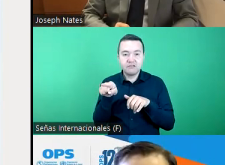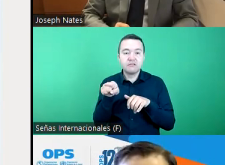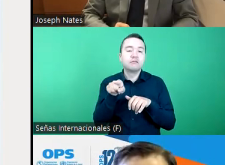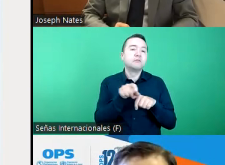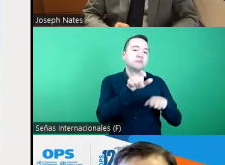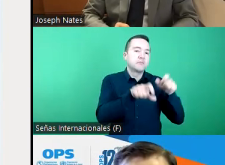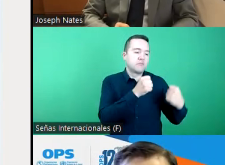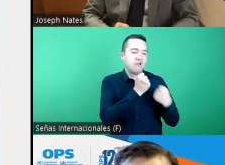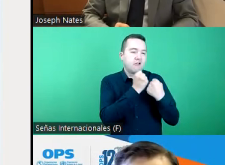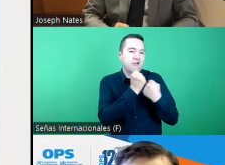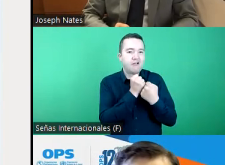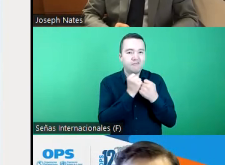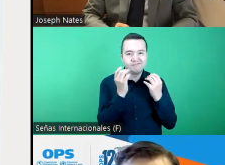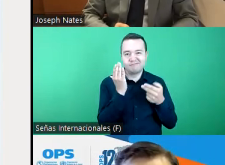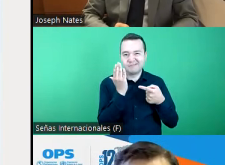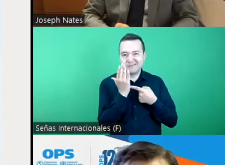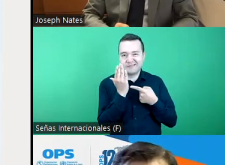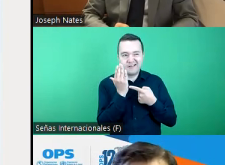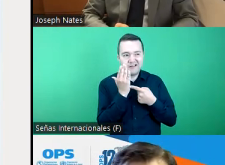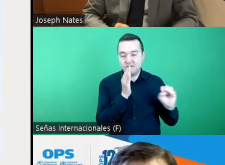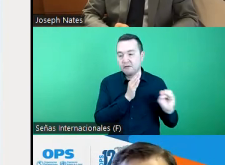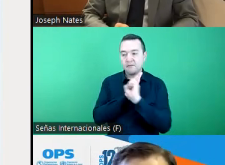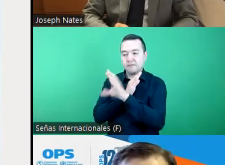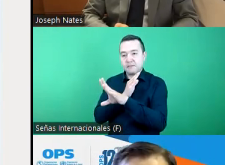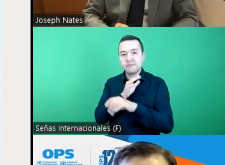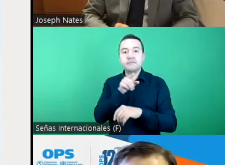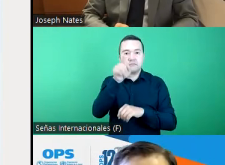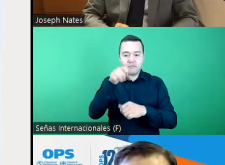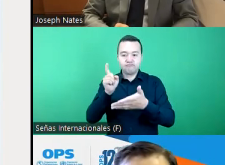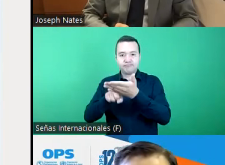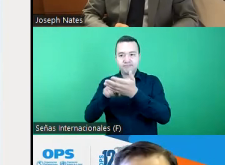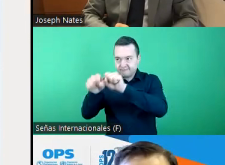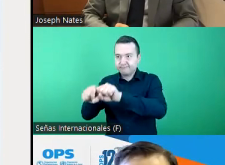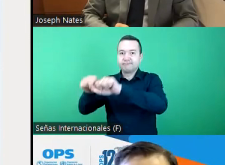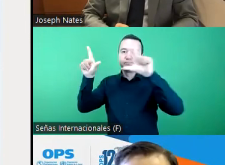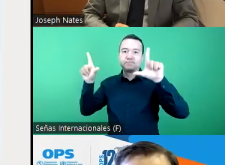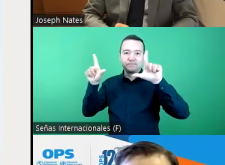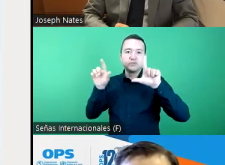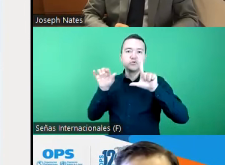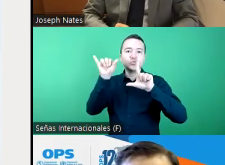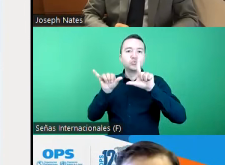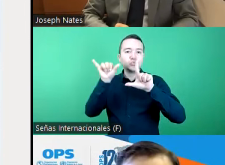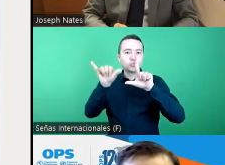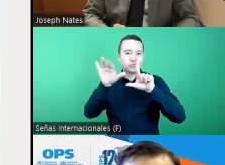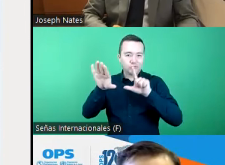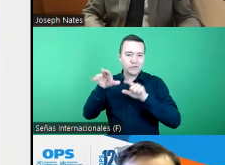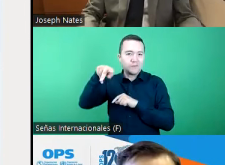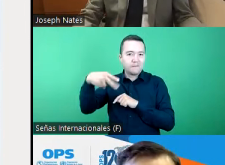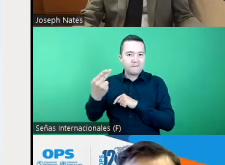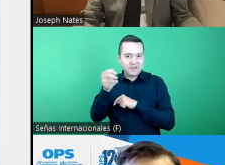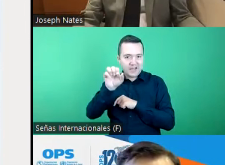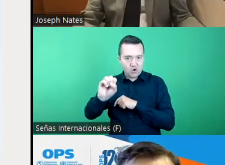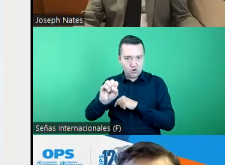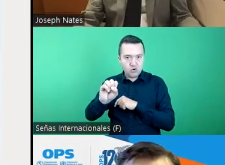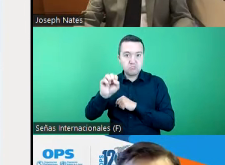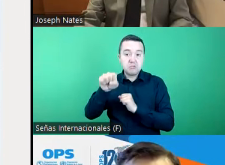canal YouTube de la OPS de PAHO para aquellos que quieran seguirnos por esta red